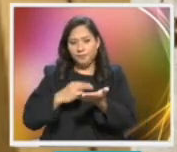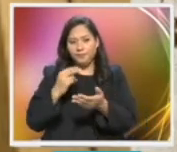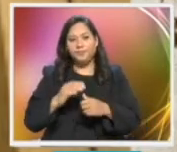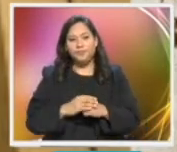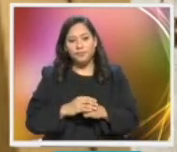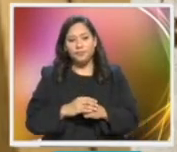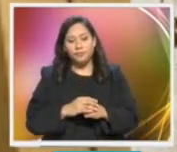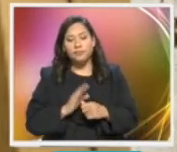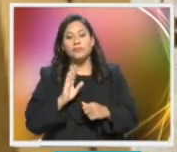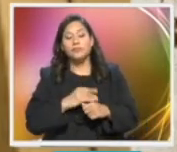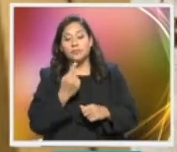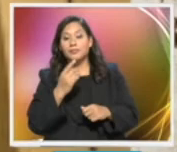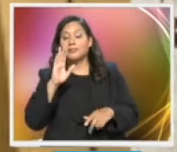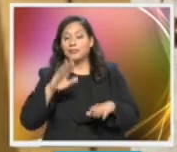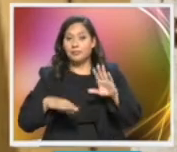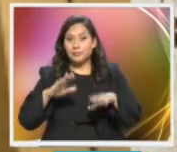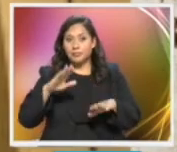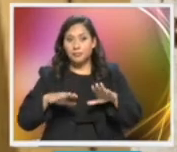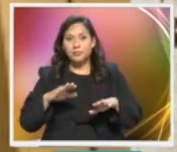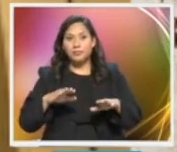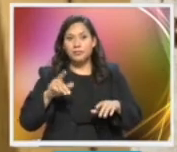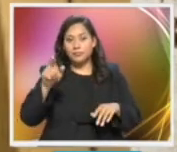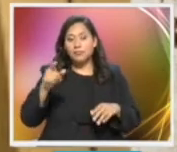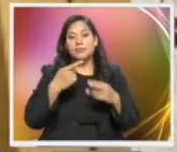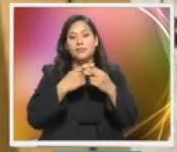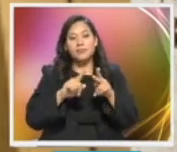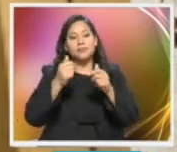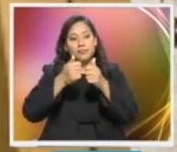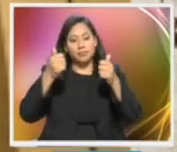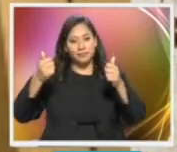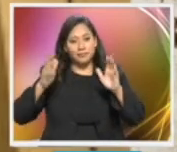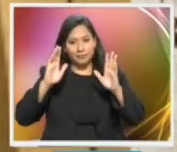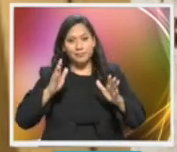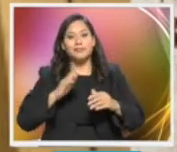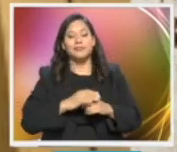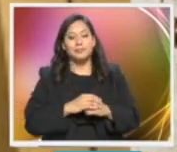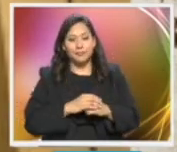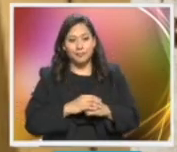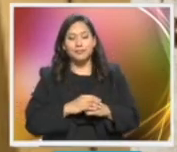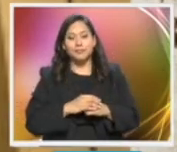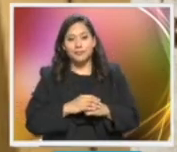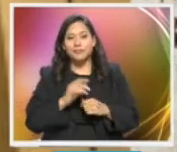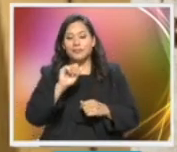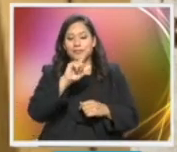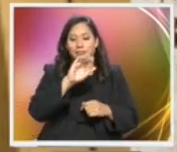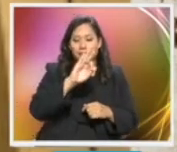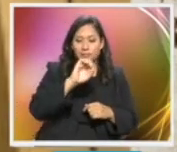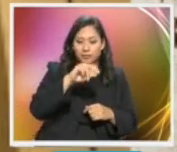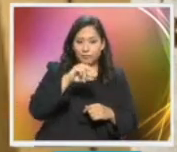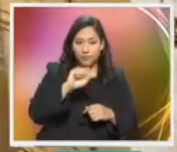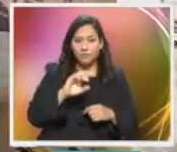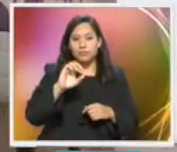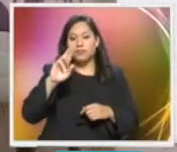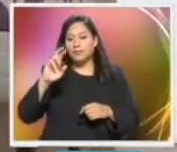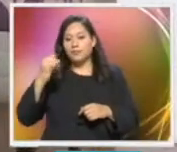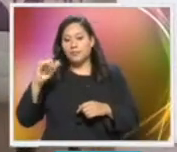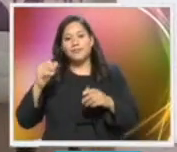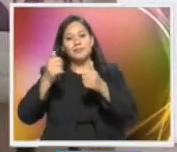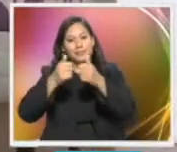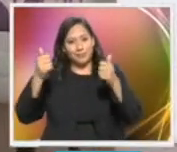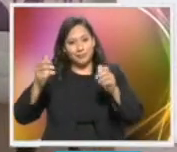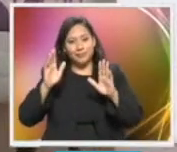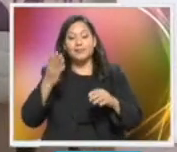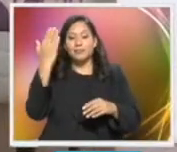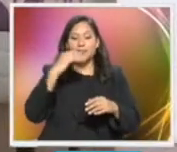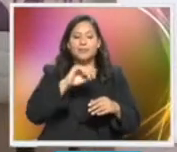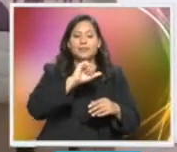sus momentos, porque hubo un momento en que ya empezó a separarlo. Claro, y y aquí lo entonces podemos ya ver, fue ¿no? En esta. Alfonso Reyes, ¿no? Sin embargo, al